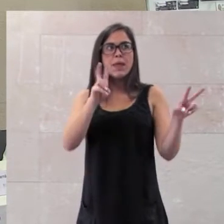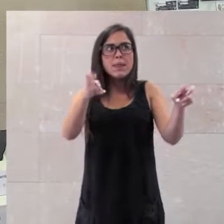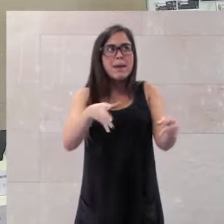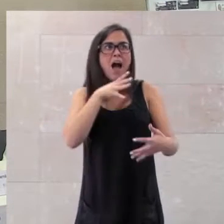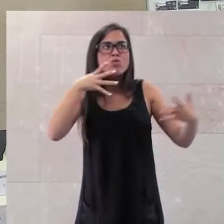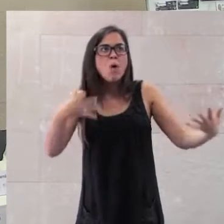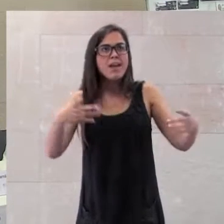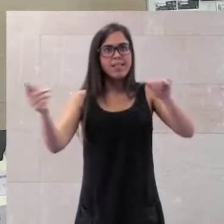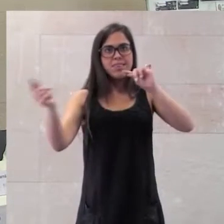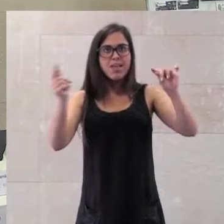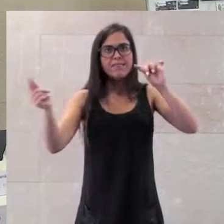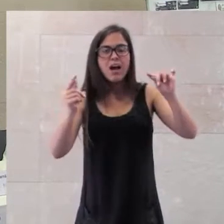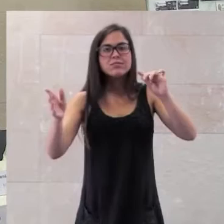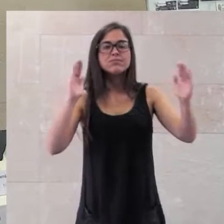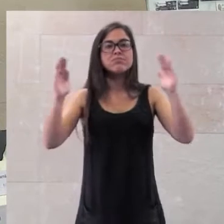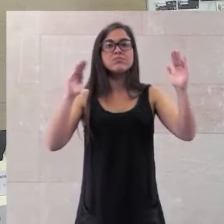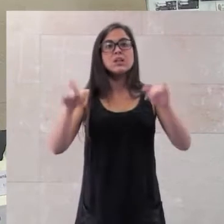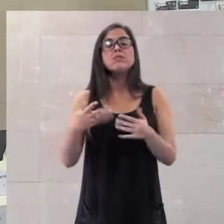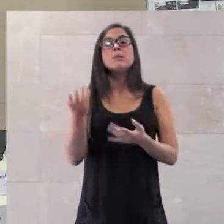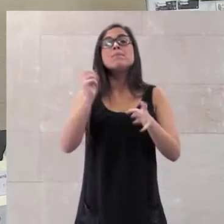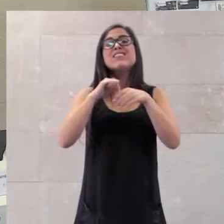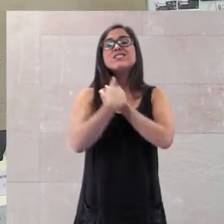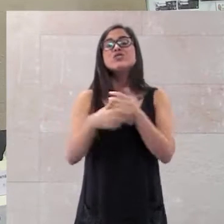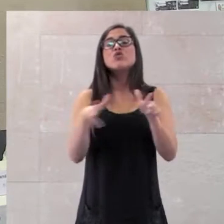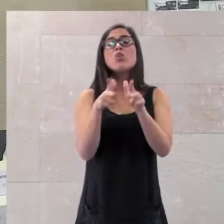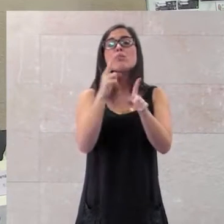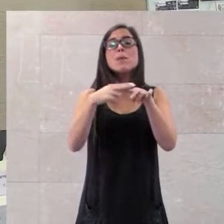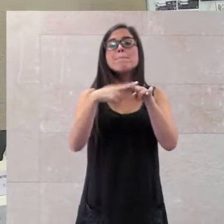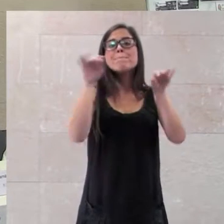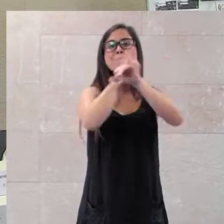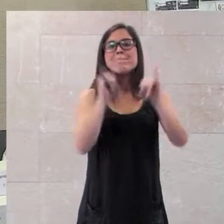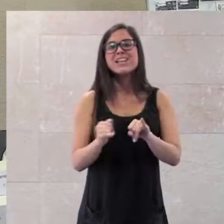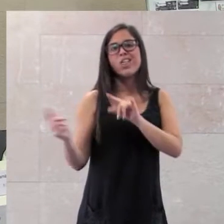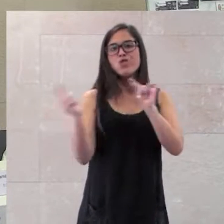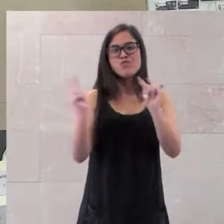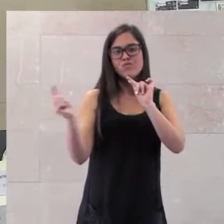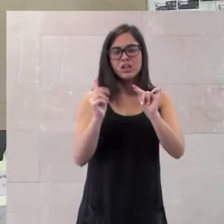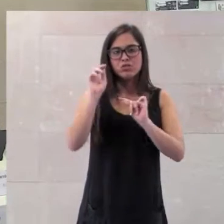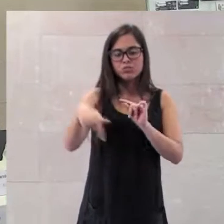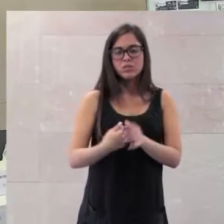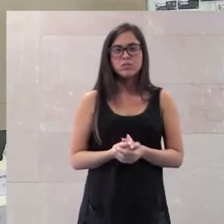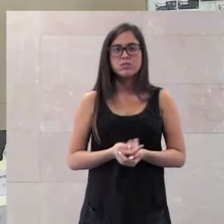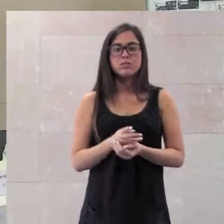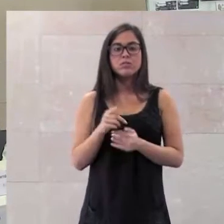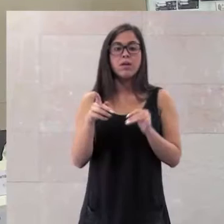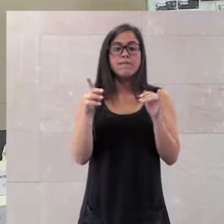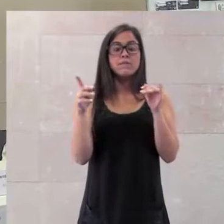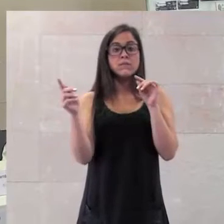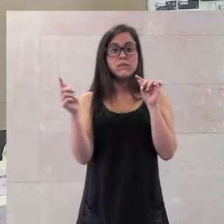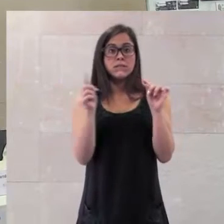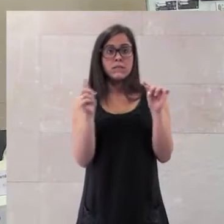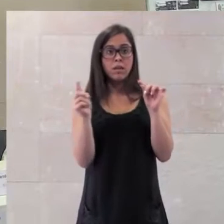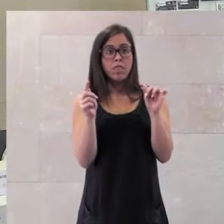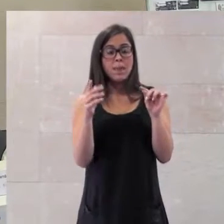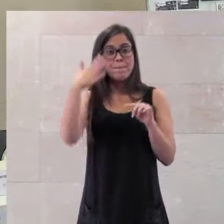¿no? Participación sociopolítica, paz y conflictos. Han sido muy importantes los proyectos hechos de memoria de